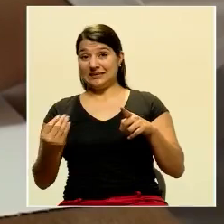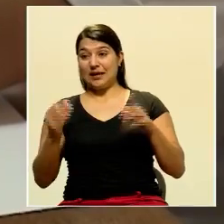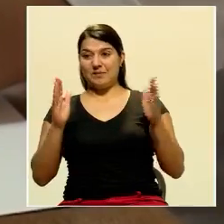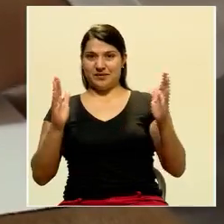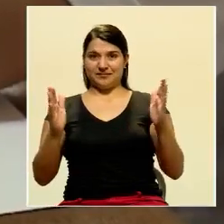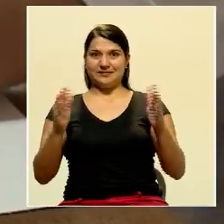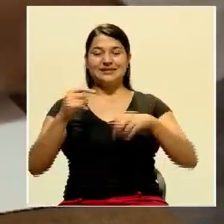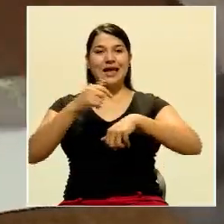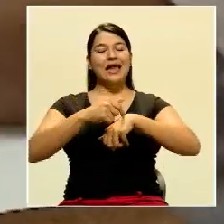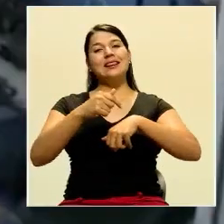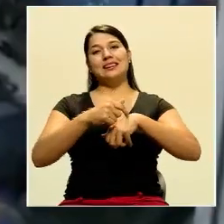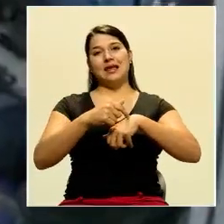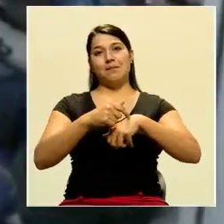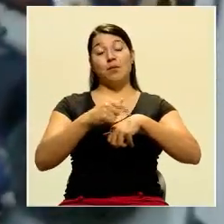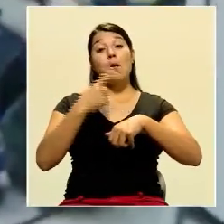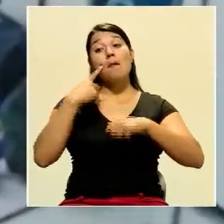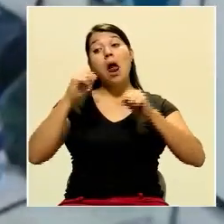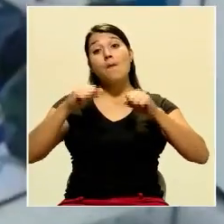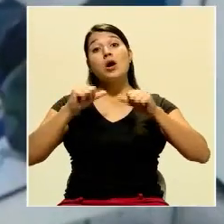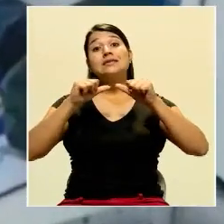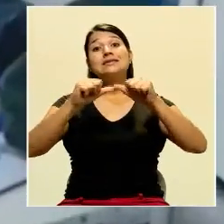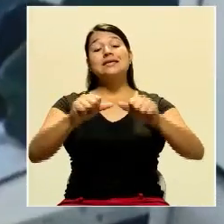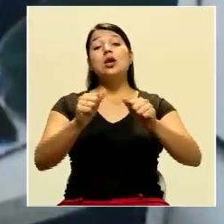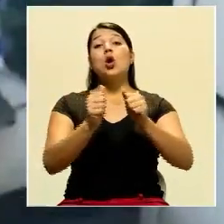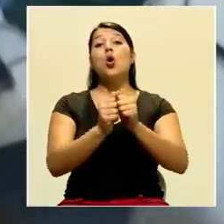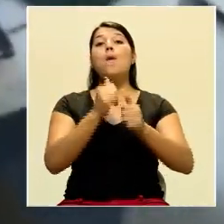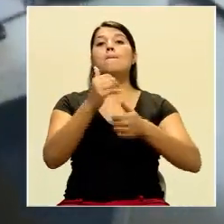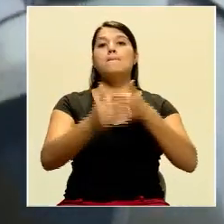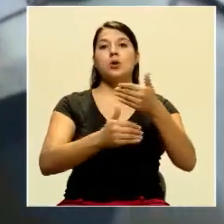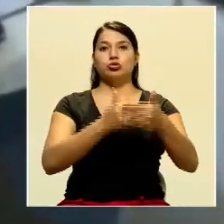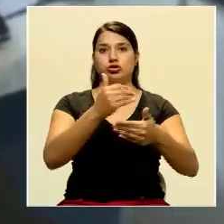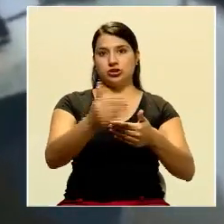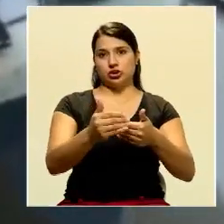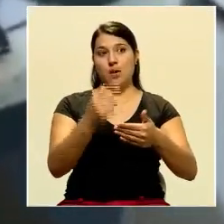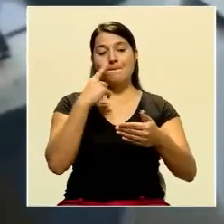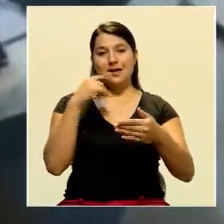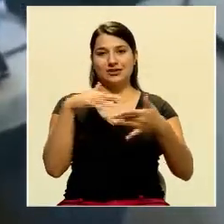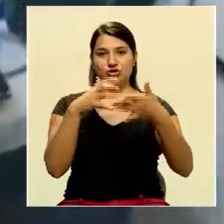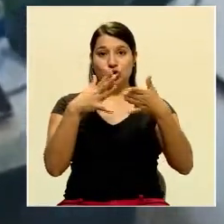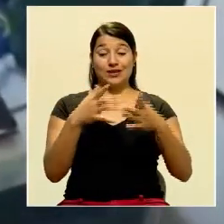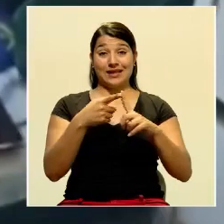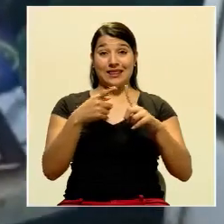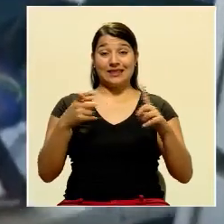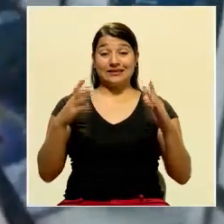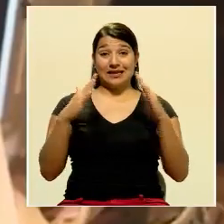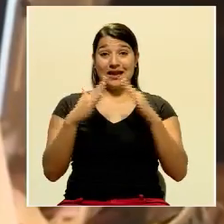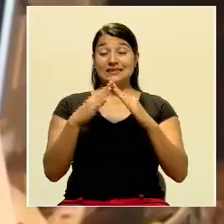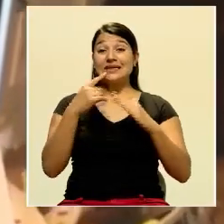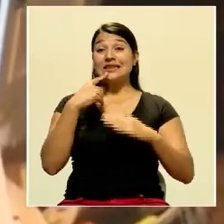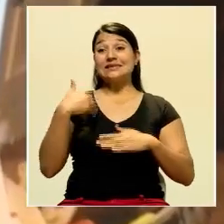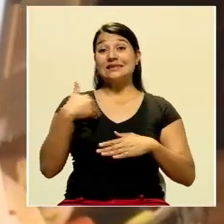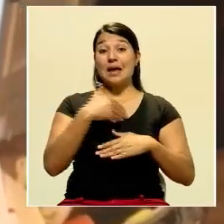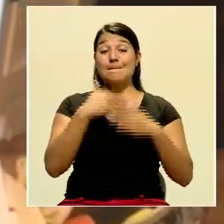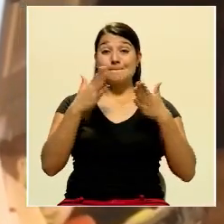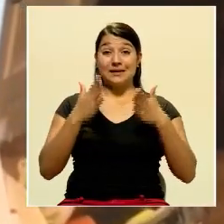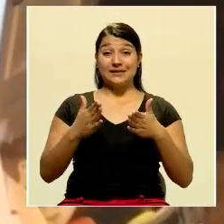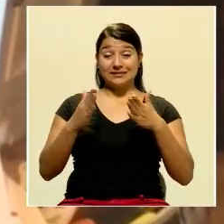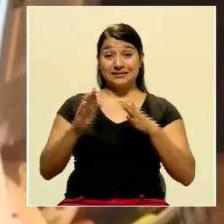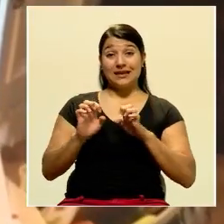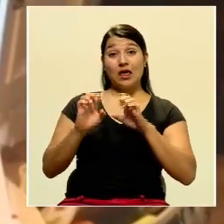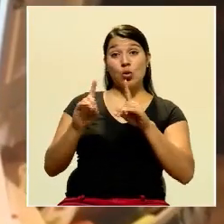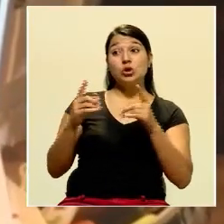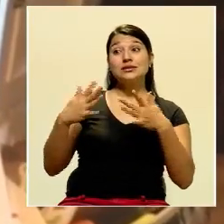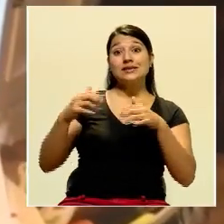dar continuidad al proceso de aprendizaje del estudiantado desde sus hogares. Cruz indicó que se han realizado alianzas con el